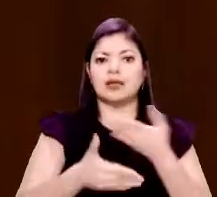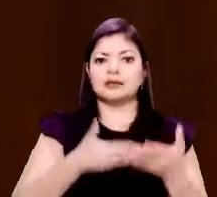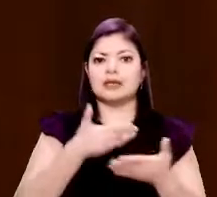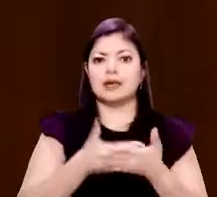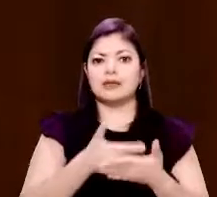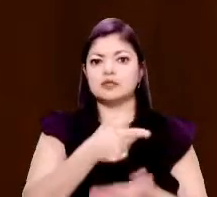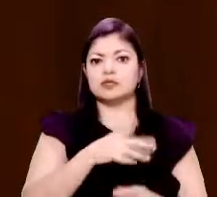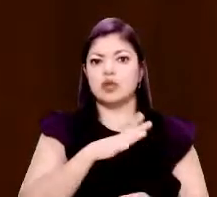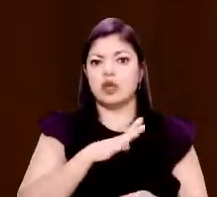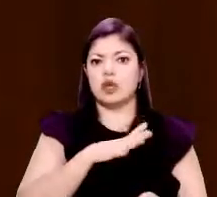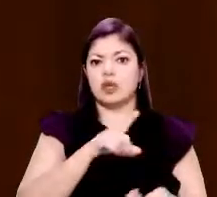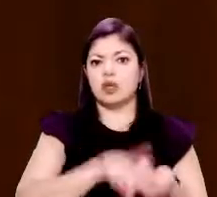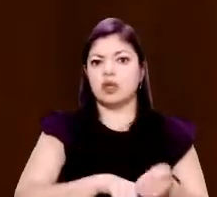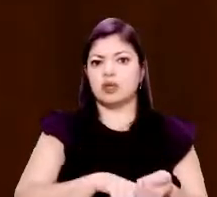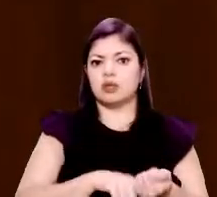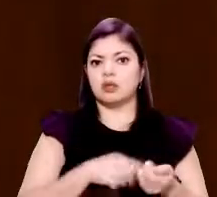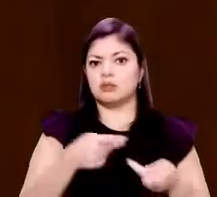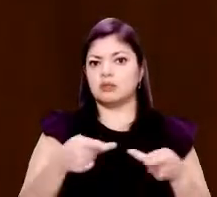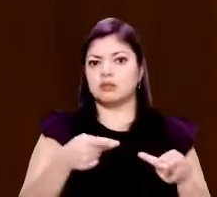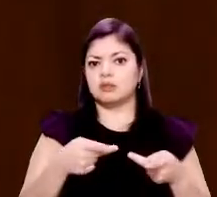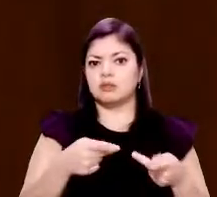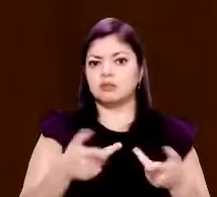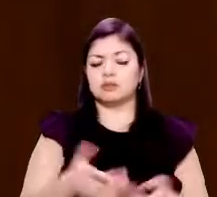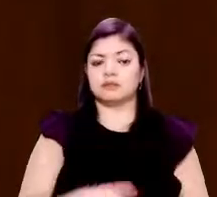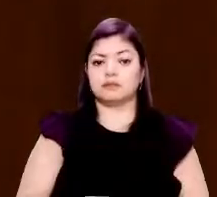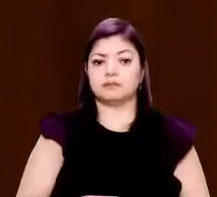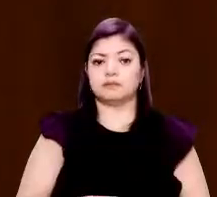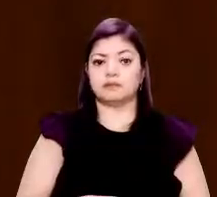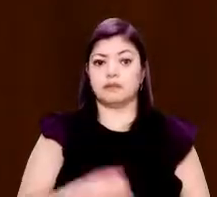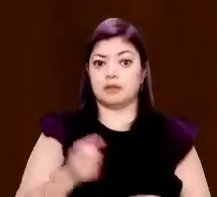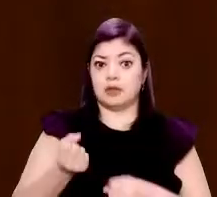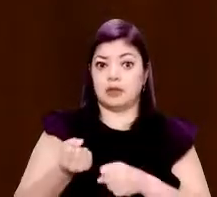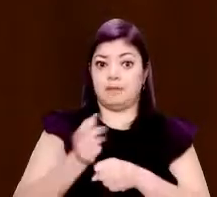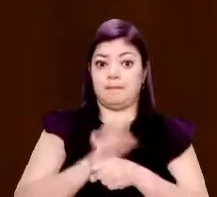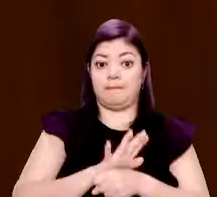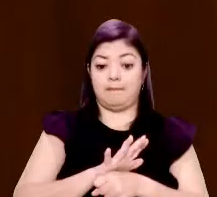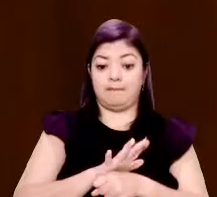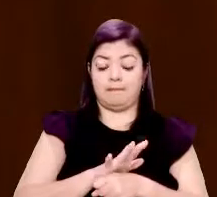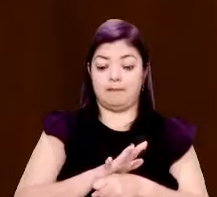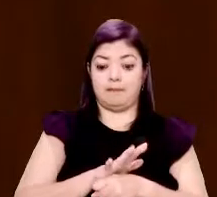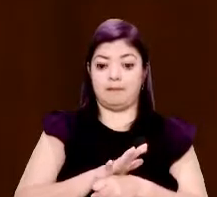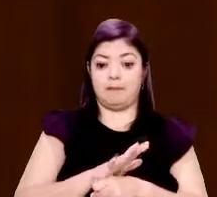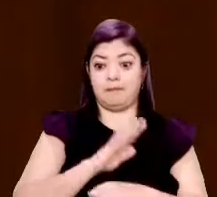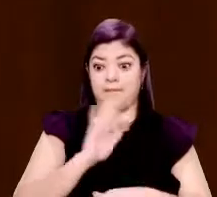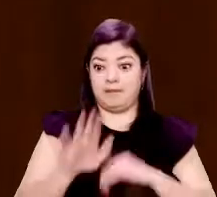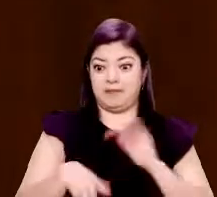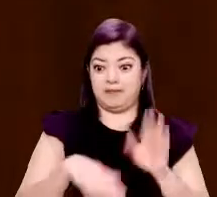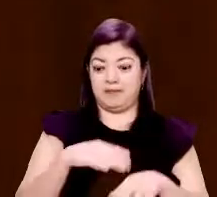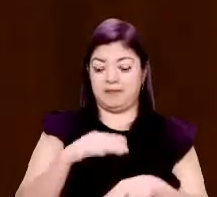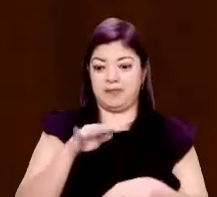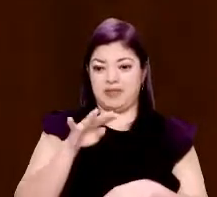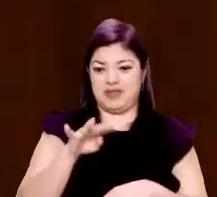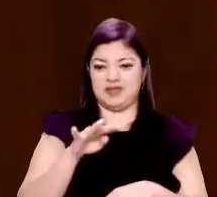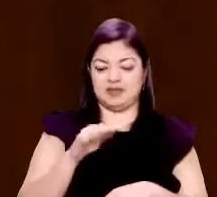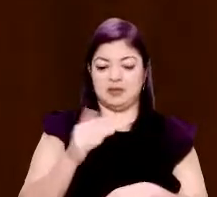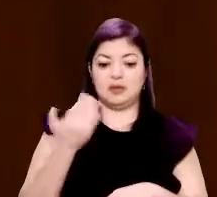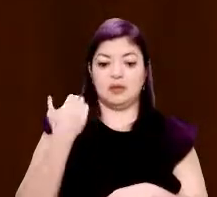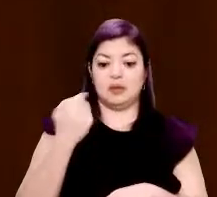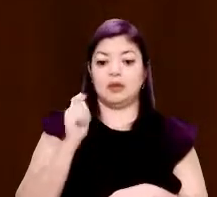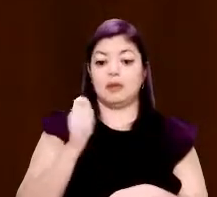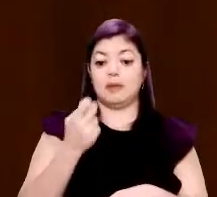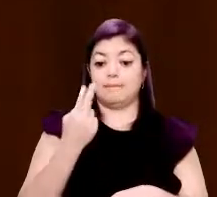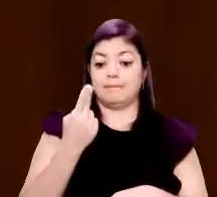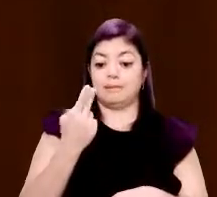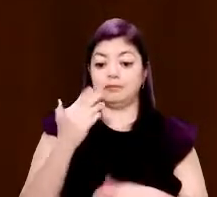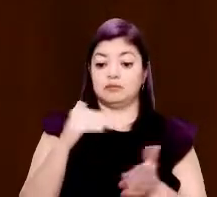contemplan? La pandemia del COVID-19 arrebató la vida de más de 25 mil mexiquenses